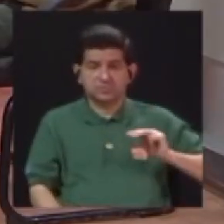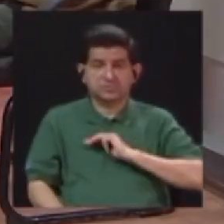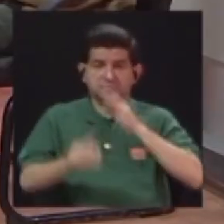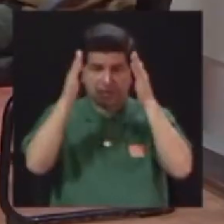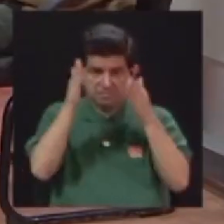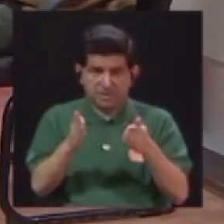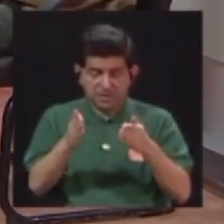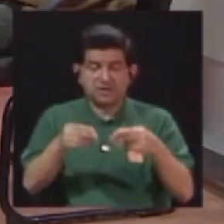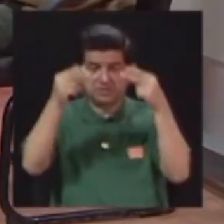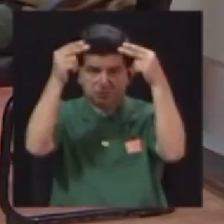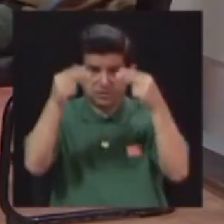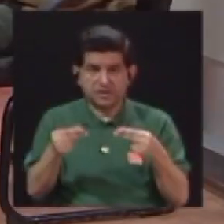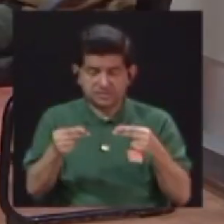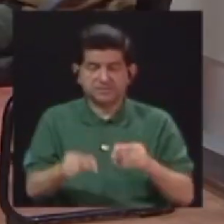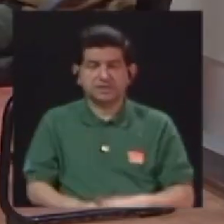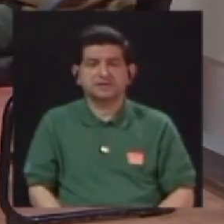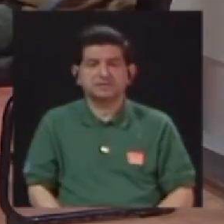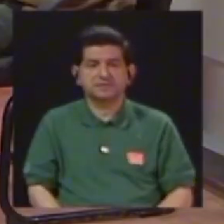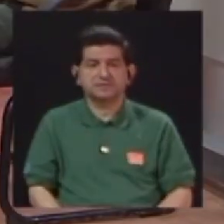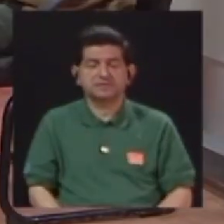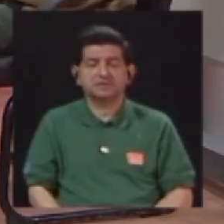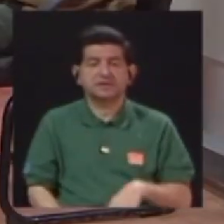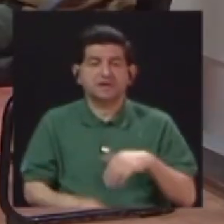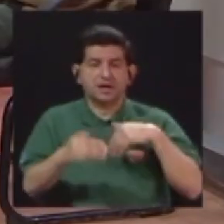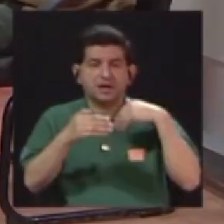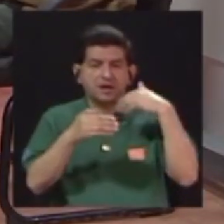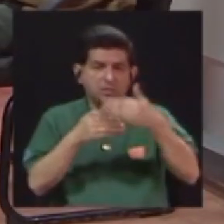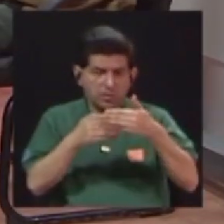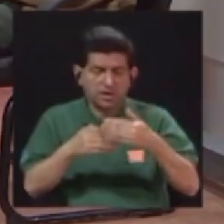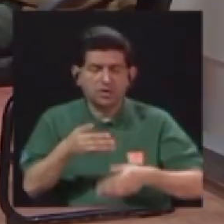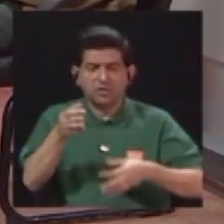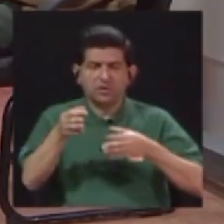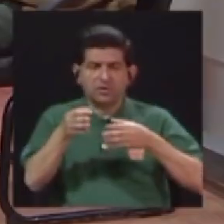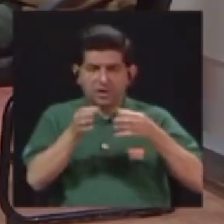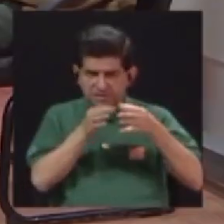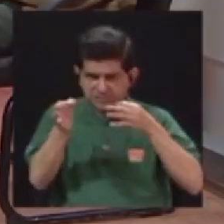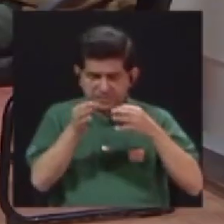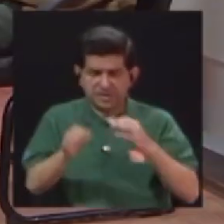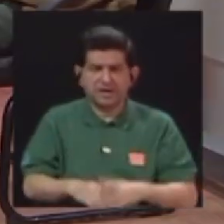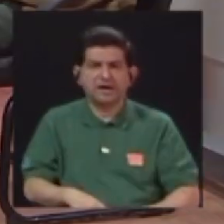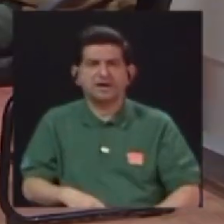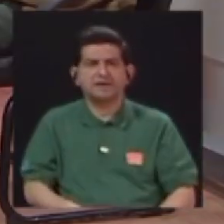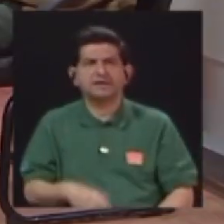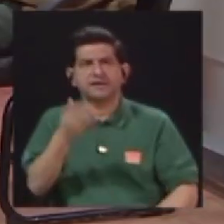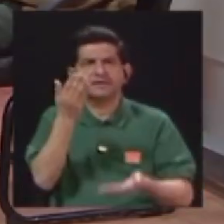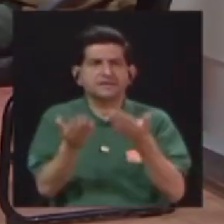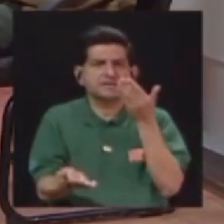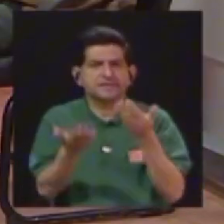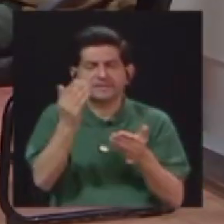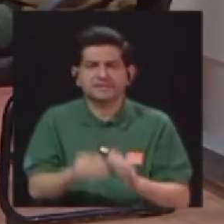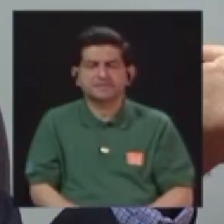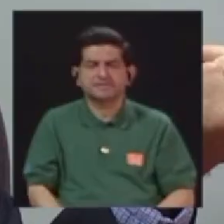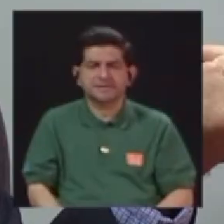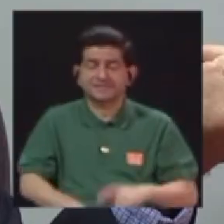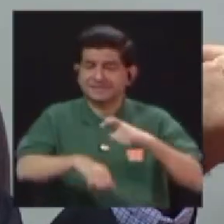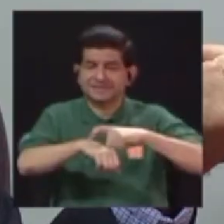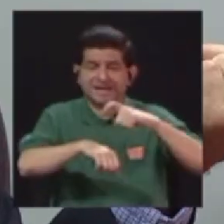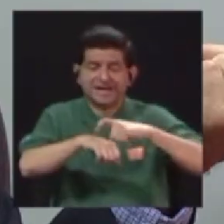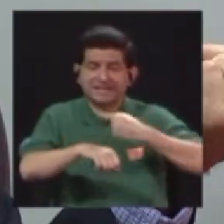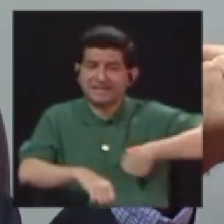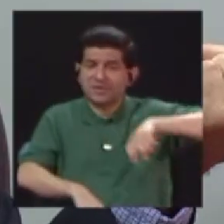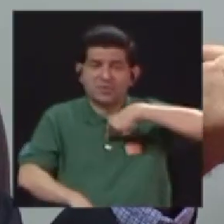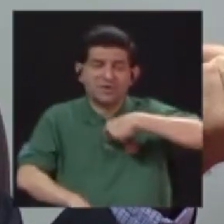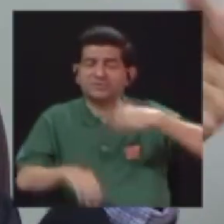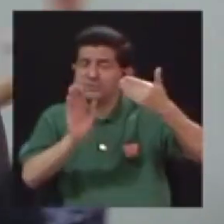es ministro de Hacienda, porque regresará. Cuéntenos, antes de que el verdugo del tiempo nos haga